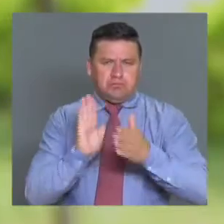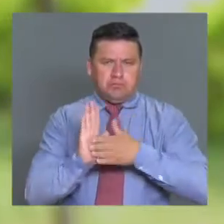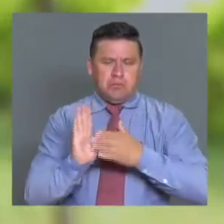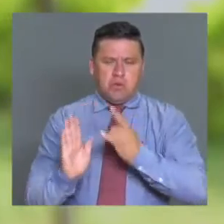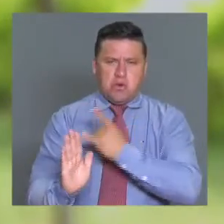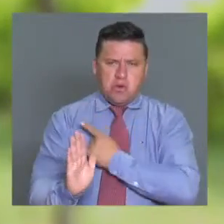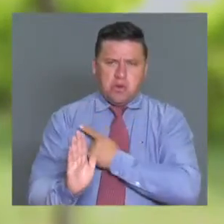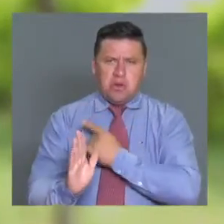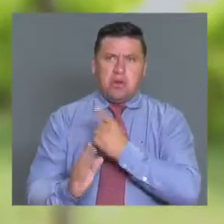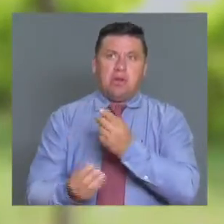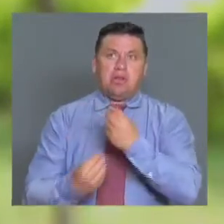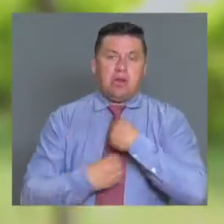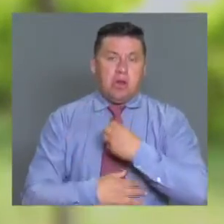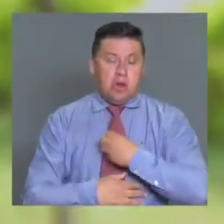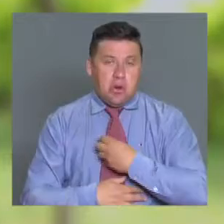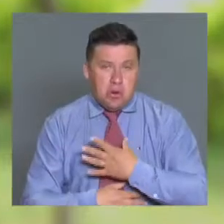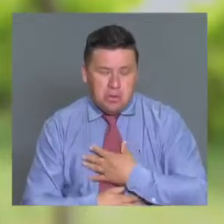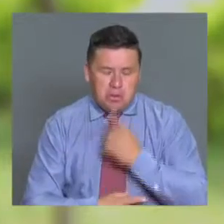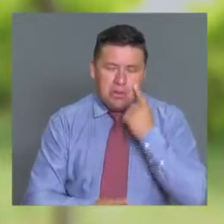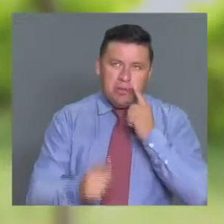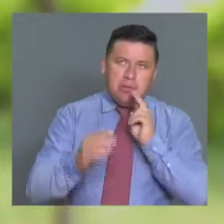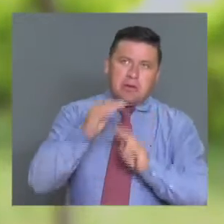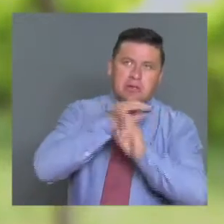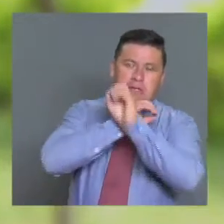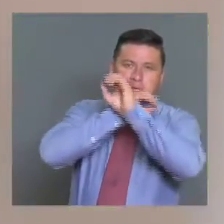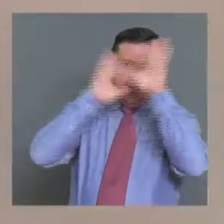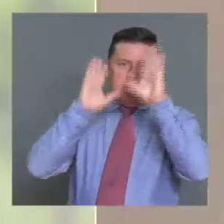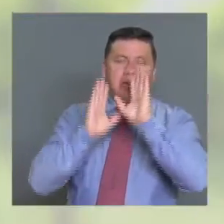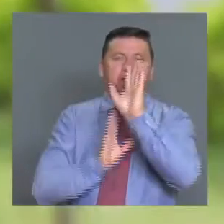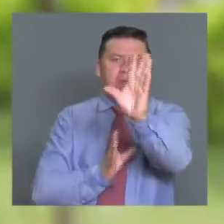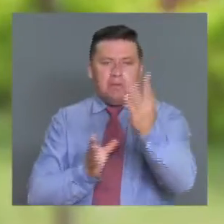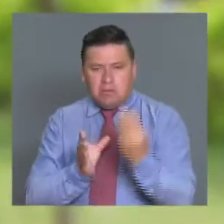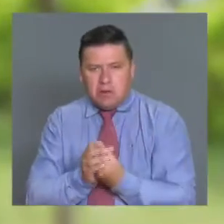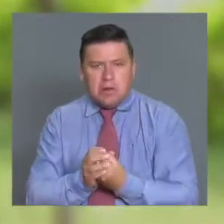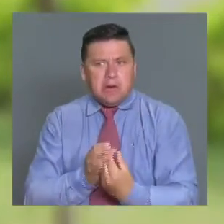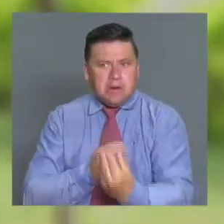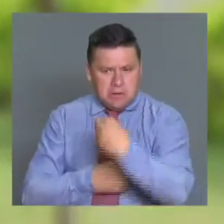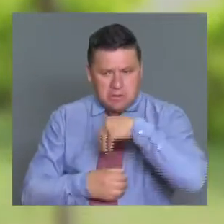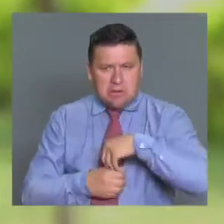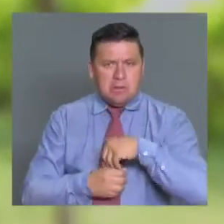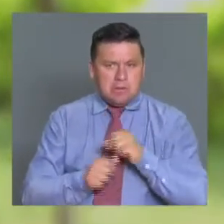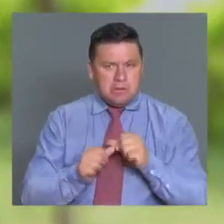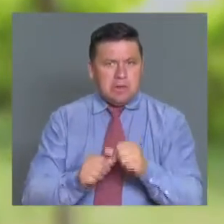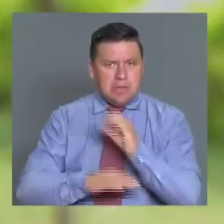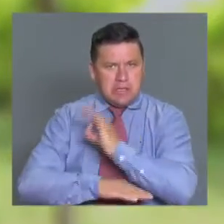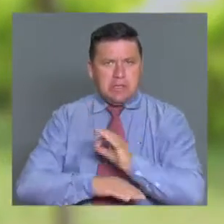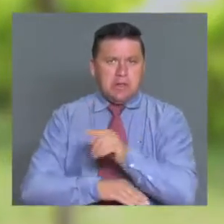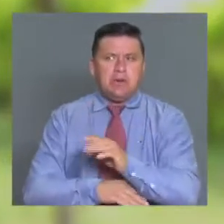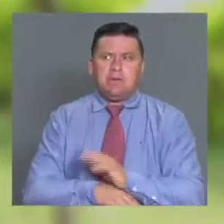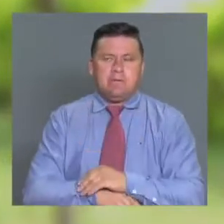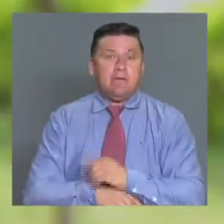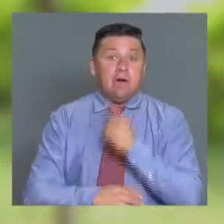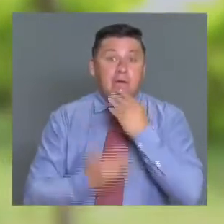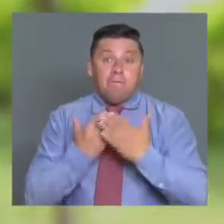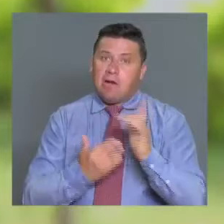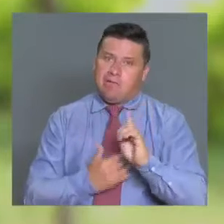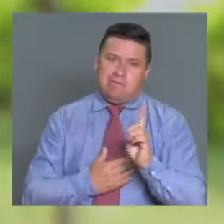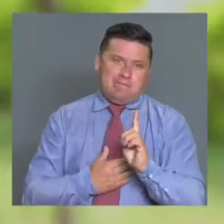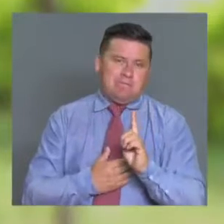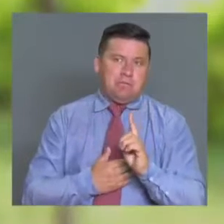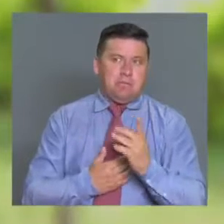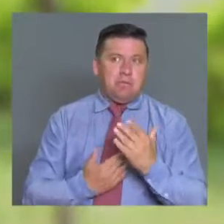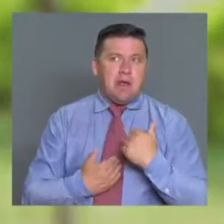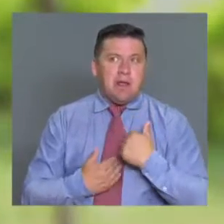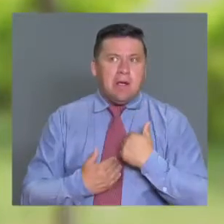he tenido la oportunidad de visualizarlos de estar incluidas yo sé que la permanencia no ha sido como tan sencilla pero sí ha sido